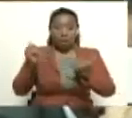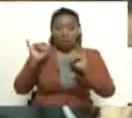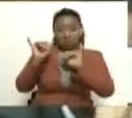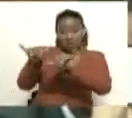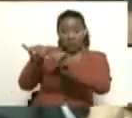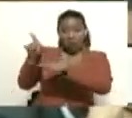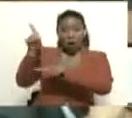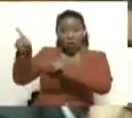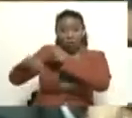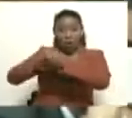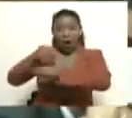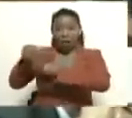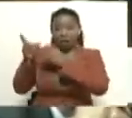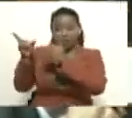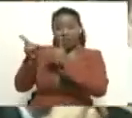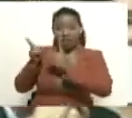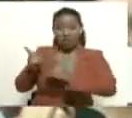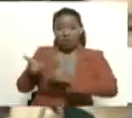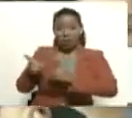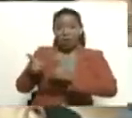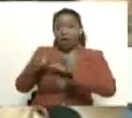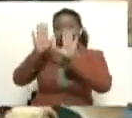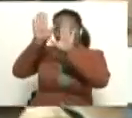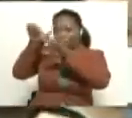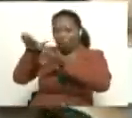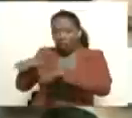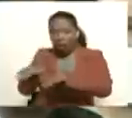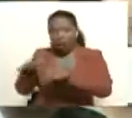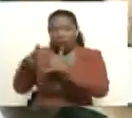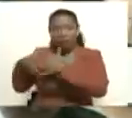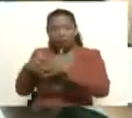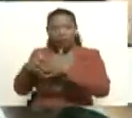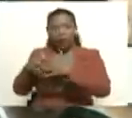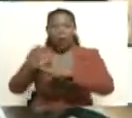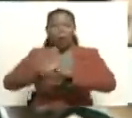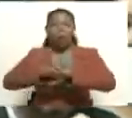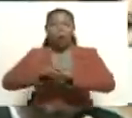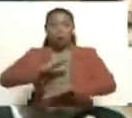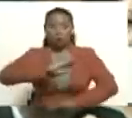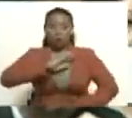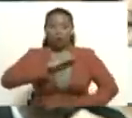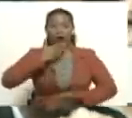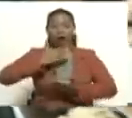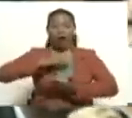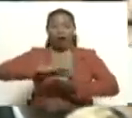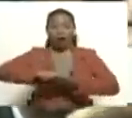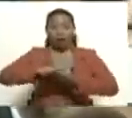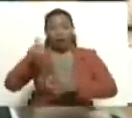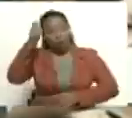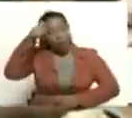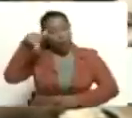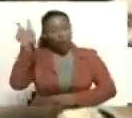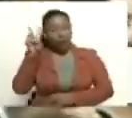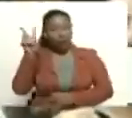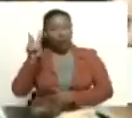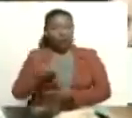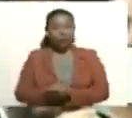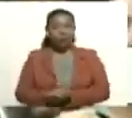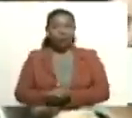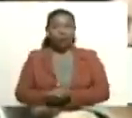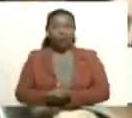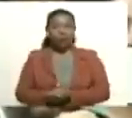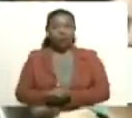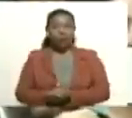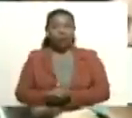los dictámenes de los Estados Unidos, porque nuestra Carta Magna, aprobada por el pueblo venezolano